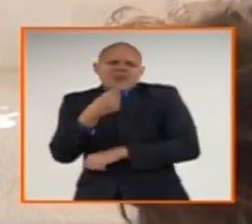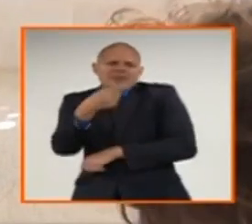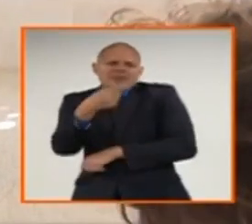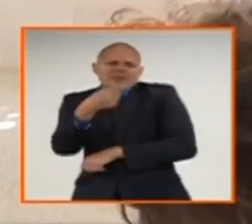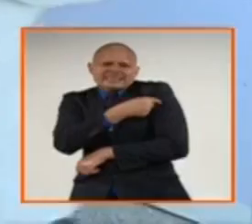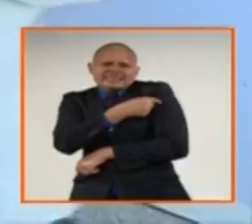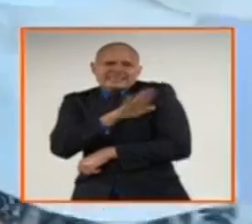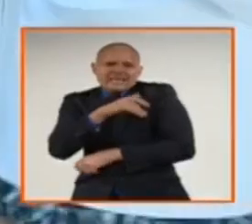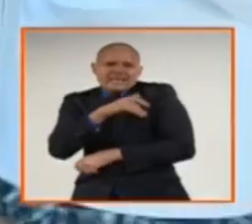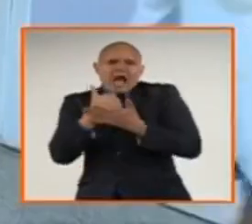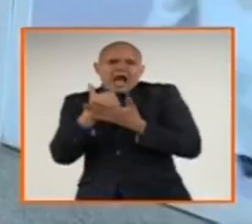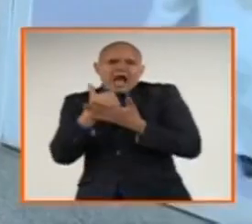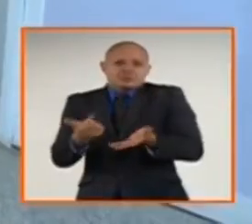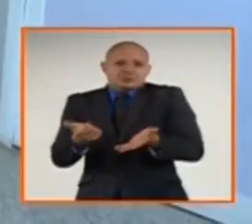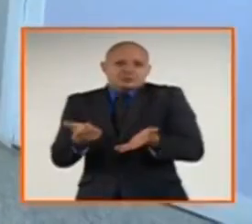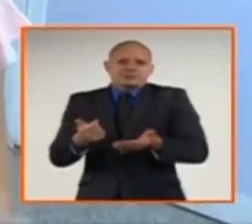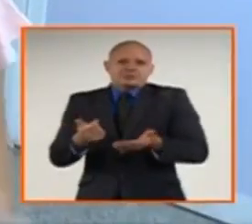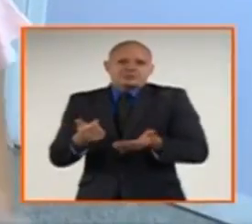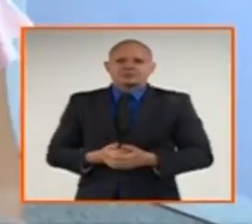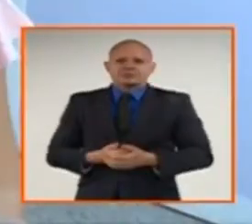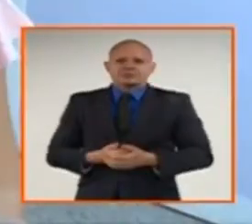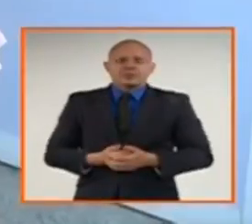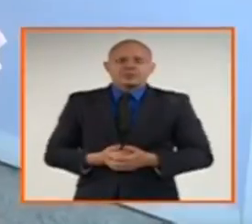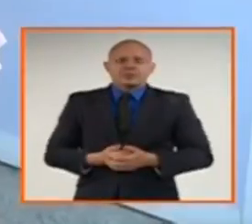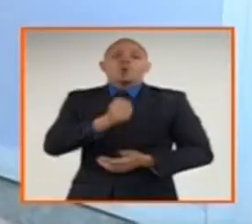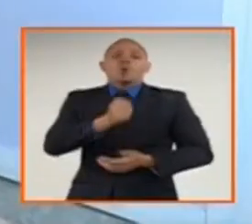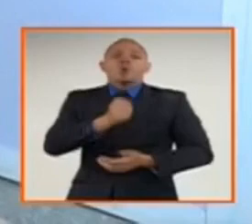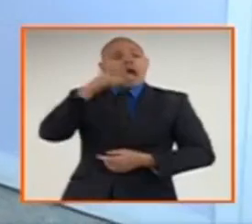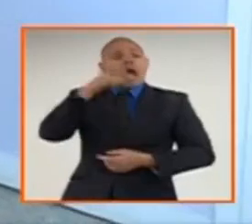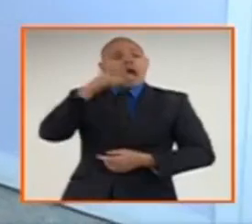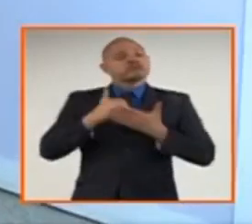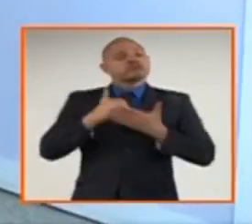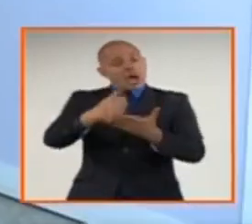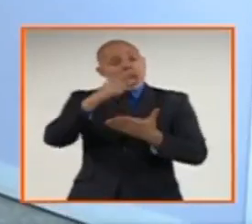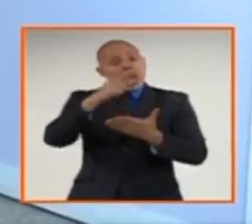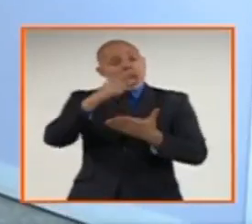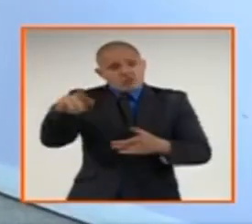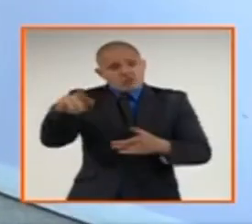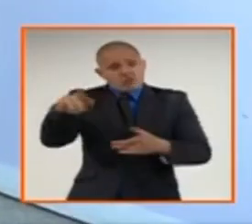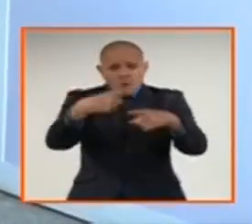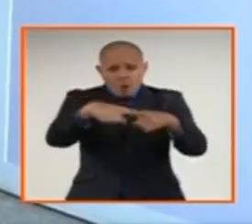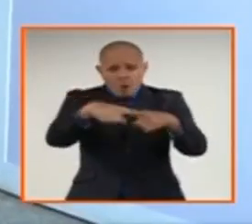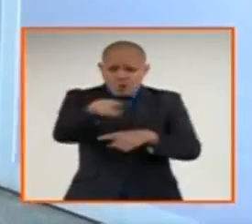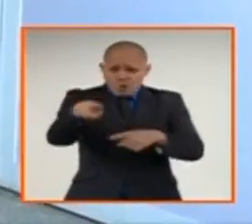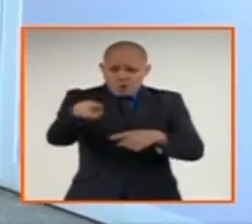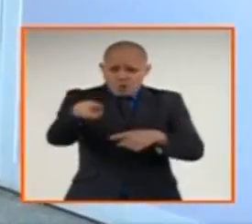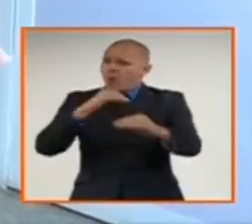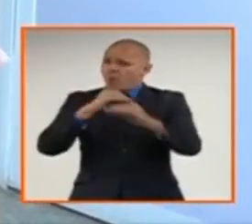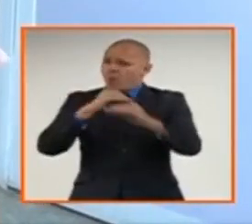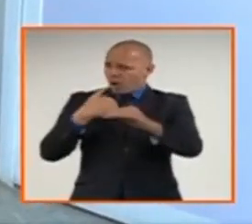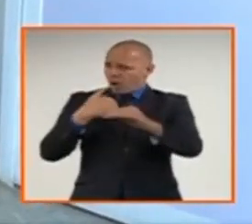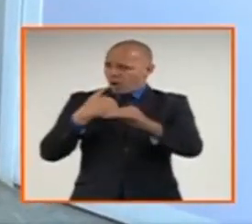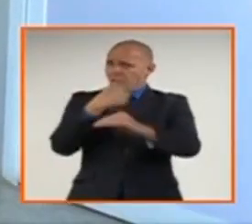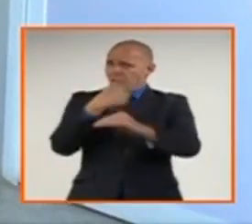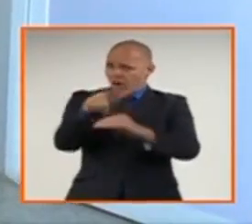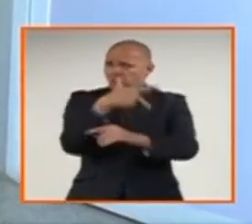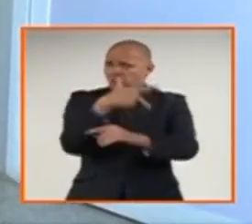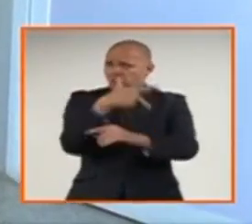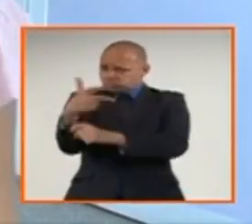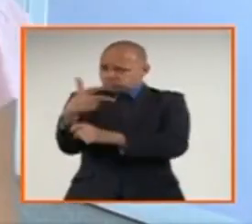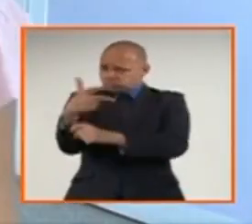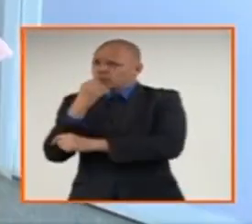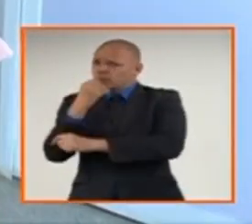latidos del corazón. Quiero ayudar a otros niños que se puedan vacunar y vacunarme yo también, para que el